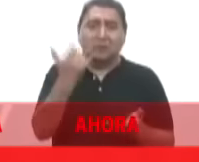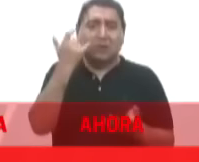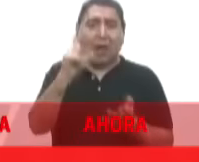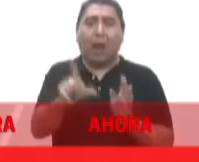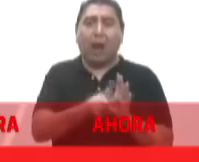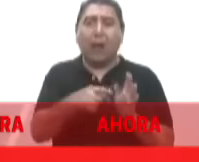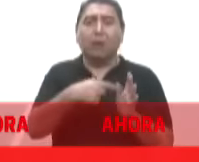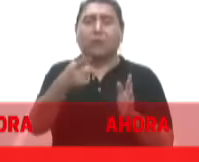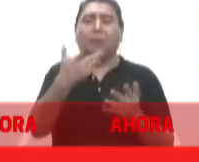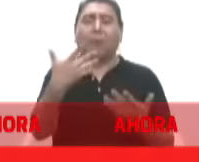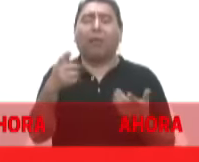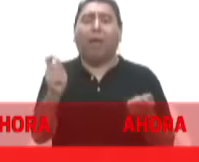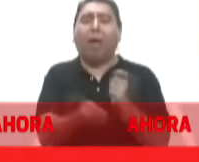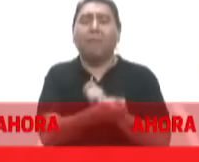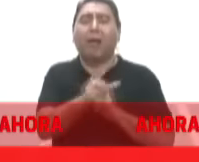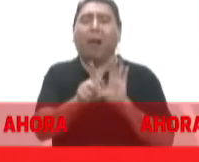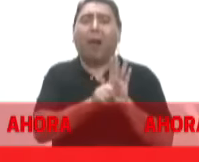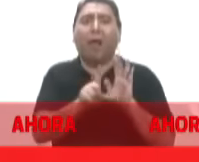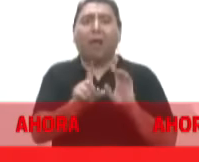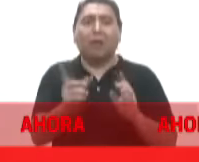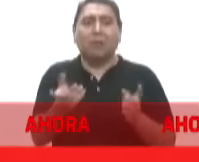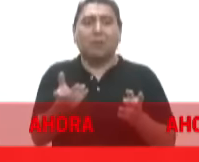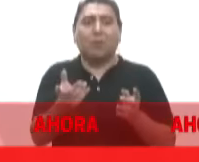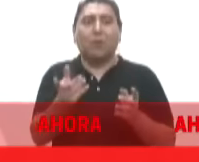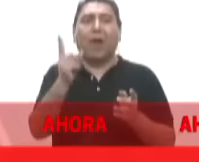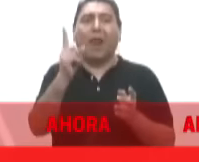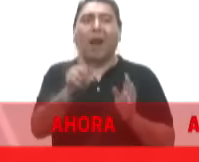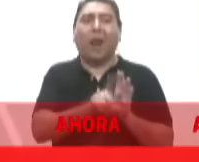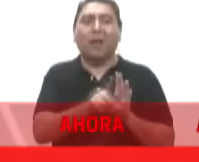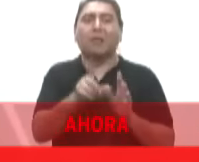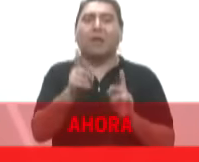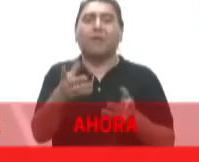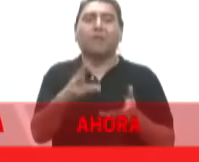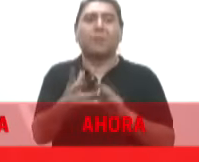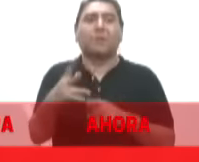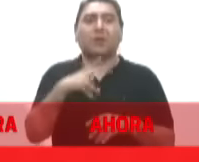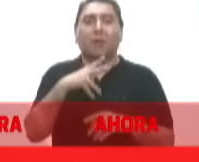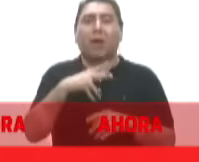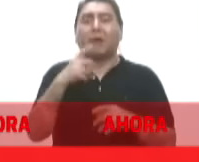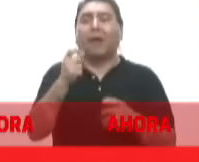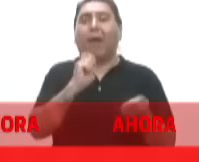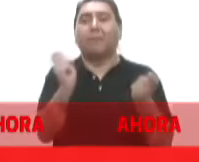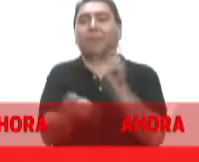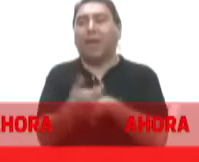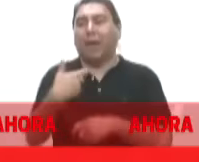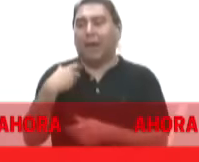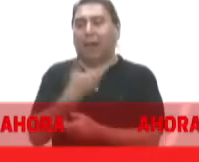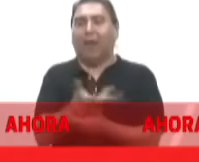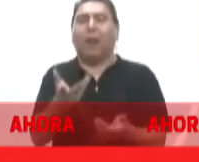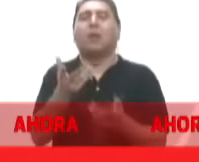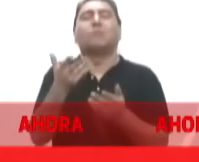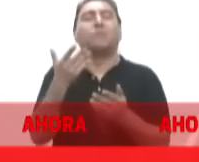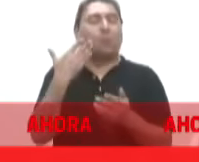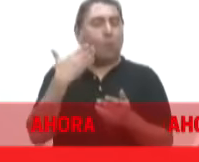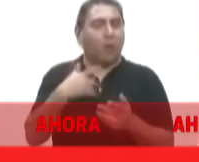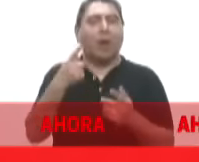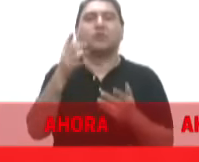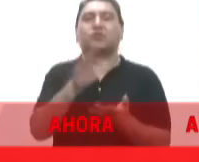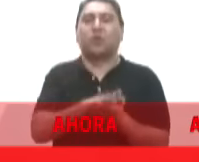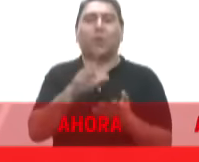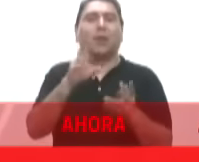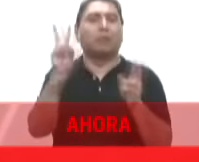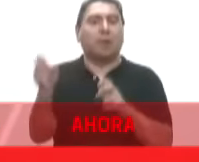pueden cambiar la ley. Una ley en particular no me la puede cambiar en general. Es muy noble la causa de la educación